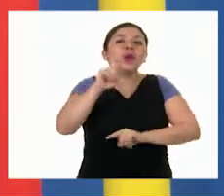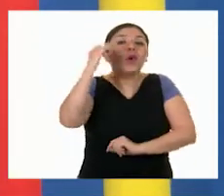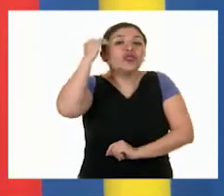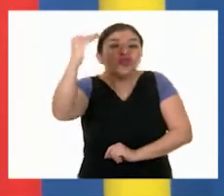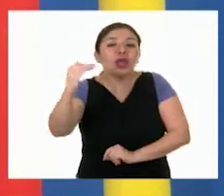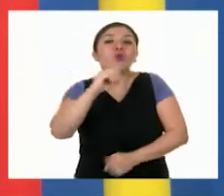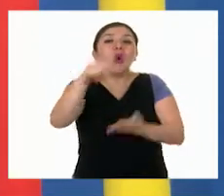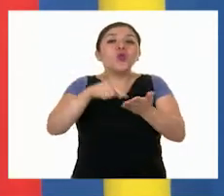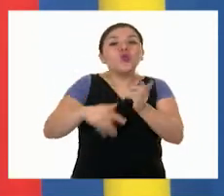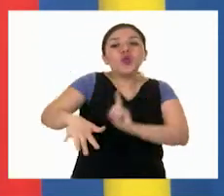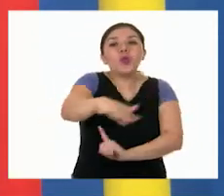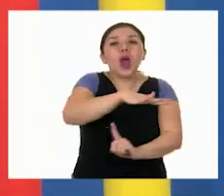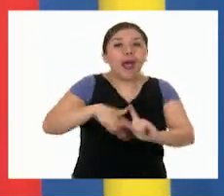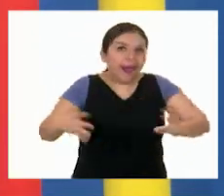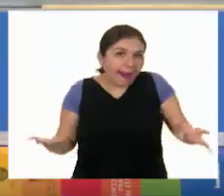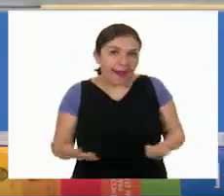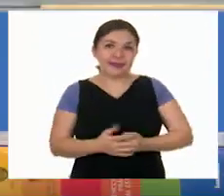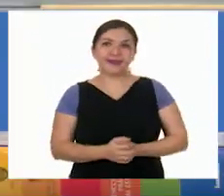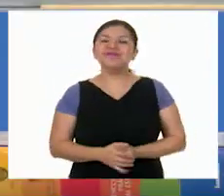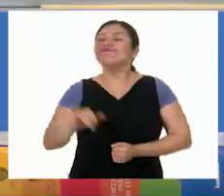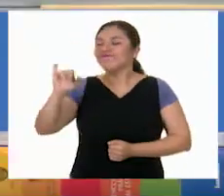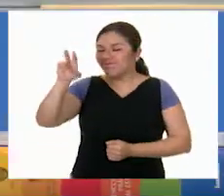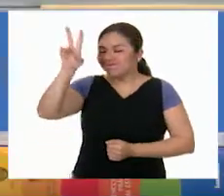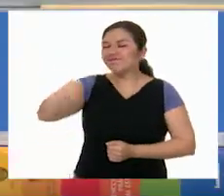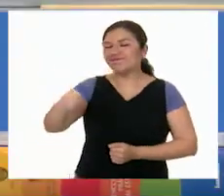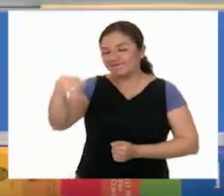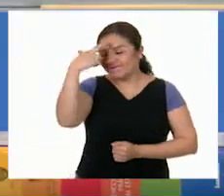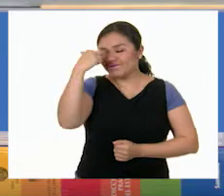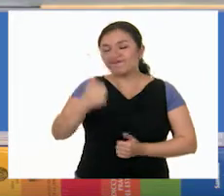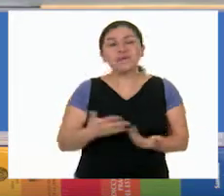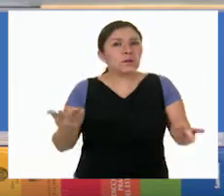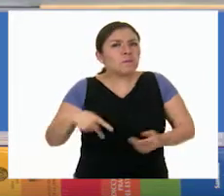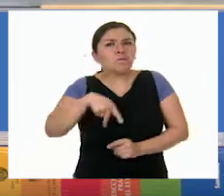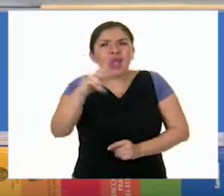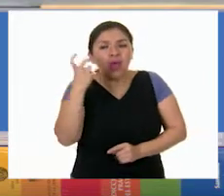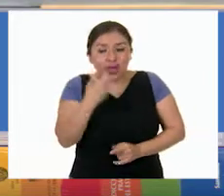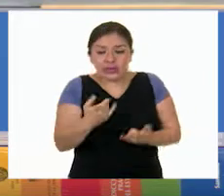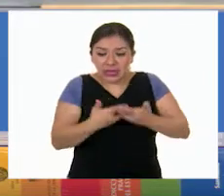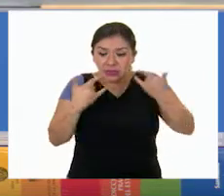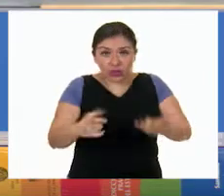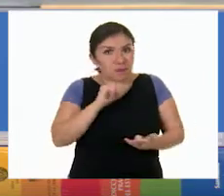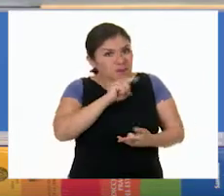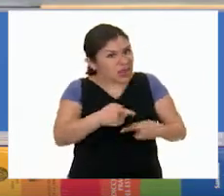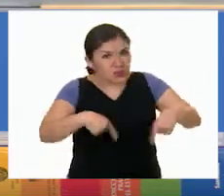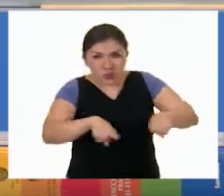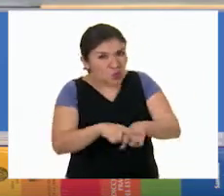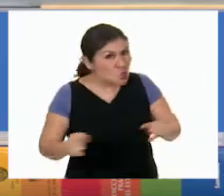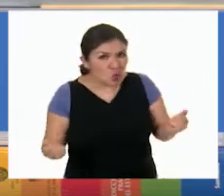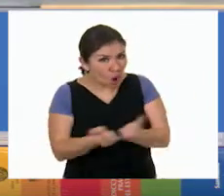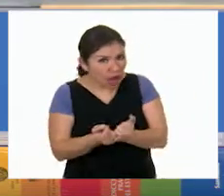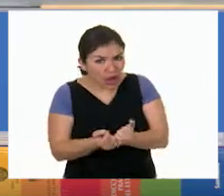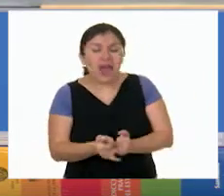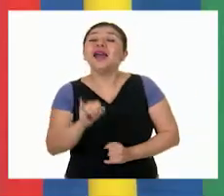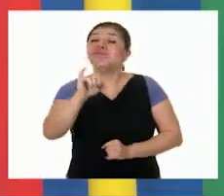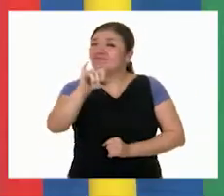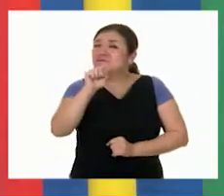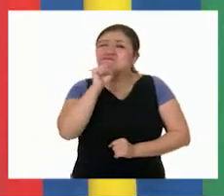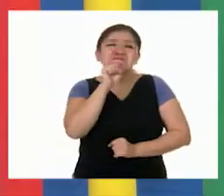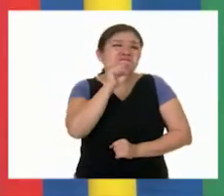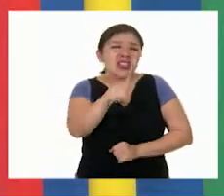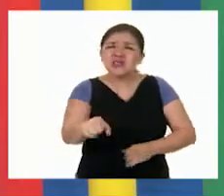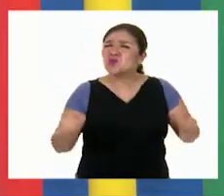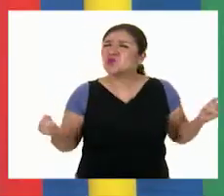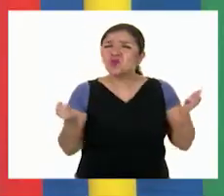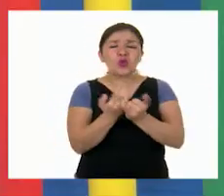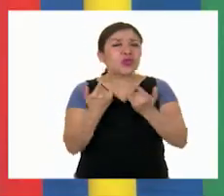la región donde se cuentan. Ah, sí, sí es cierto. ¿Pero entonces la historia es la misma? Sí, es la